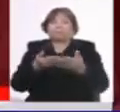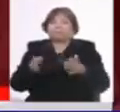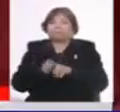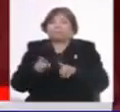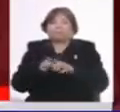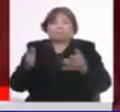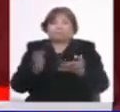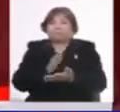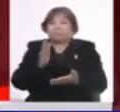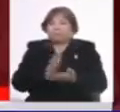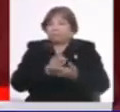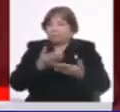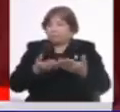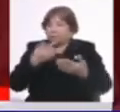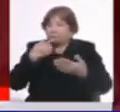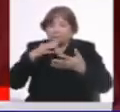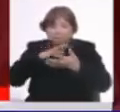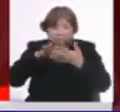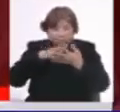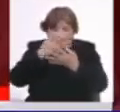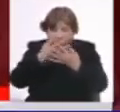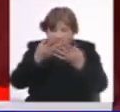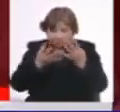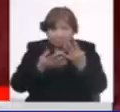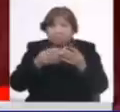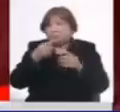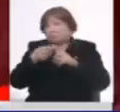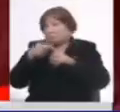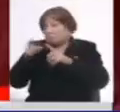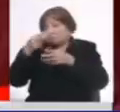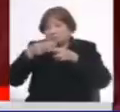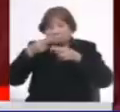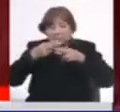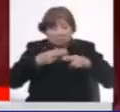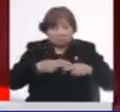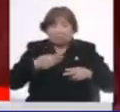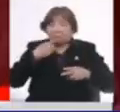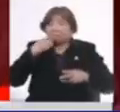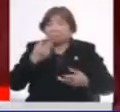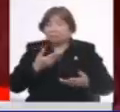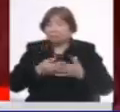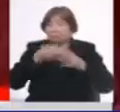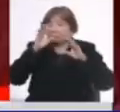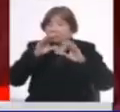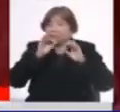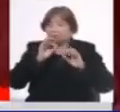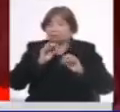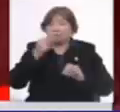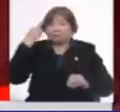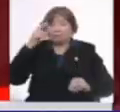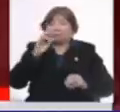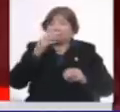en esta situación. Se barajaron varios nombres, ¿no?, y se optó